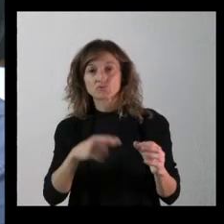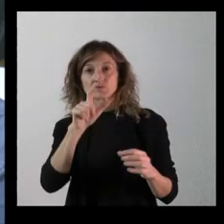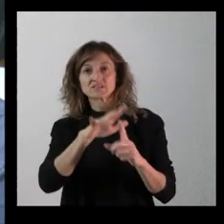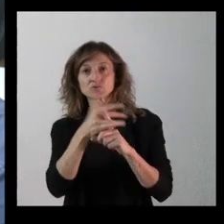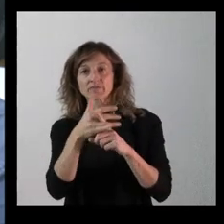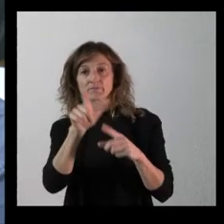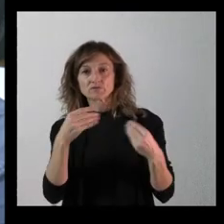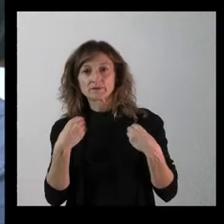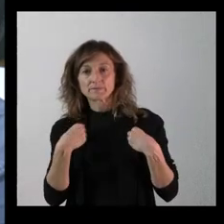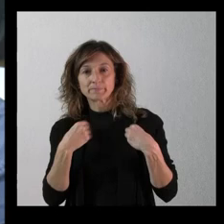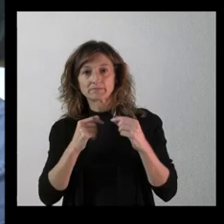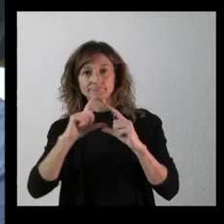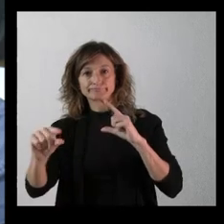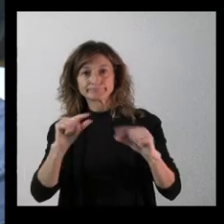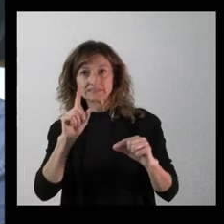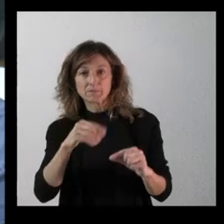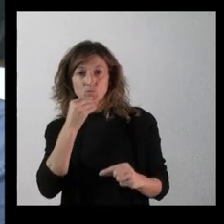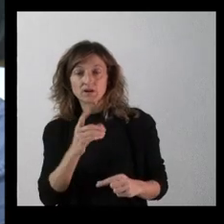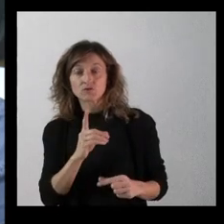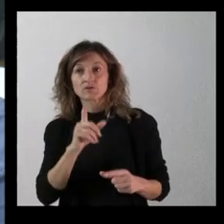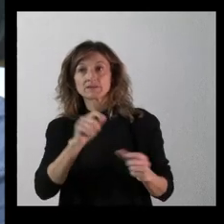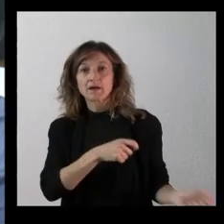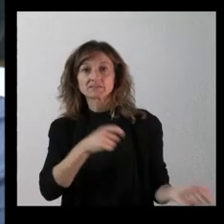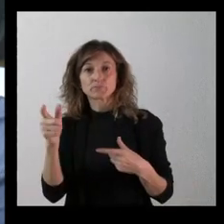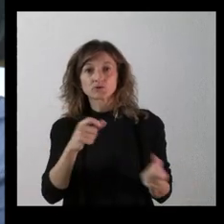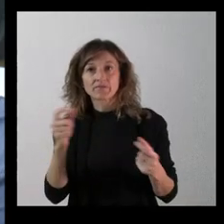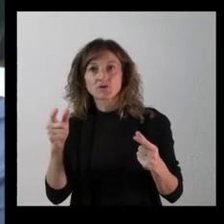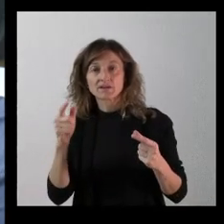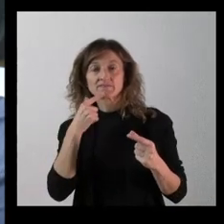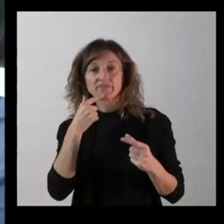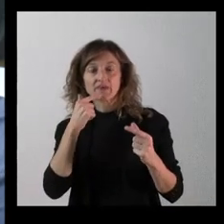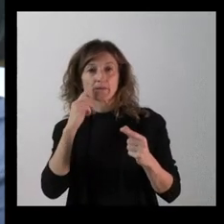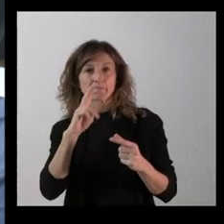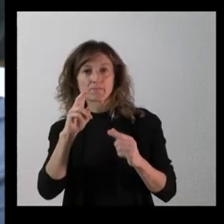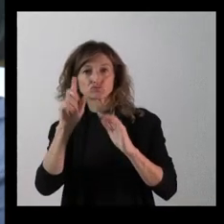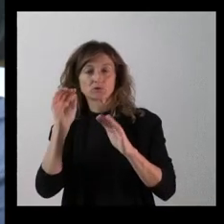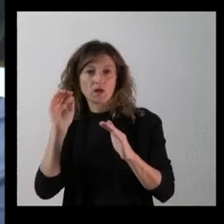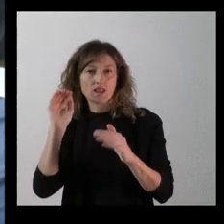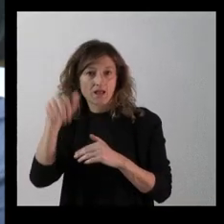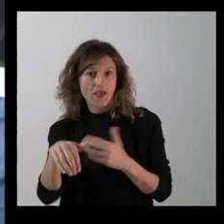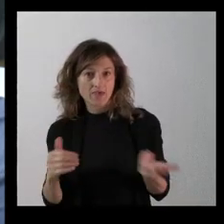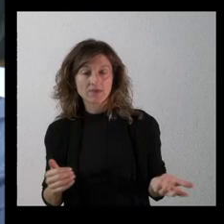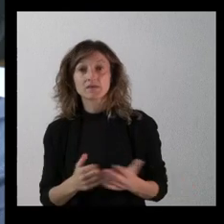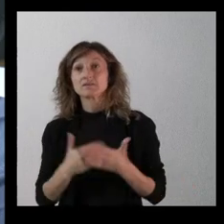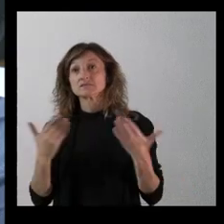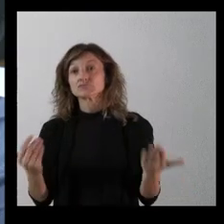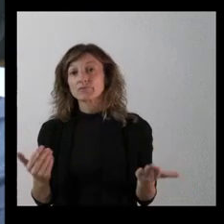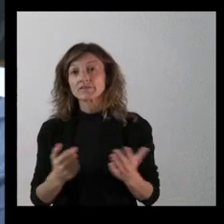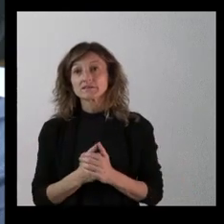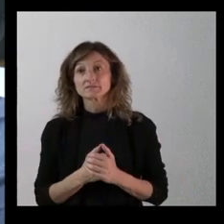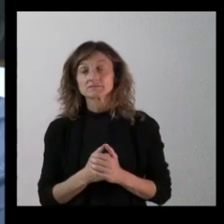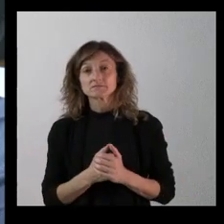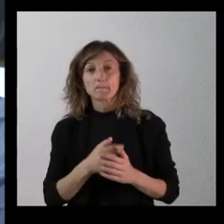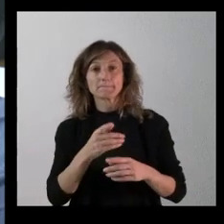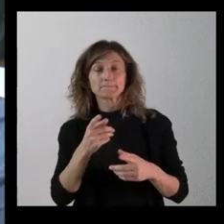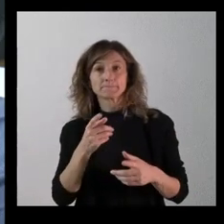tampoco es buena y el dato de hoy de exportaciones nos deja ver que caen y por una